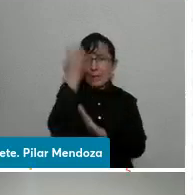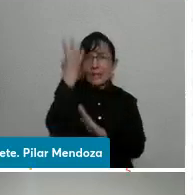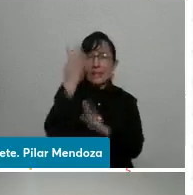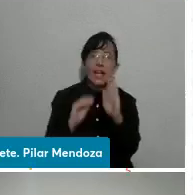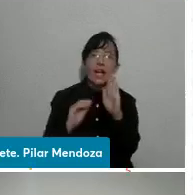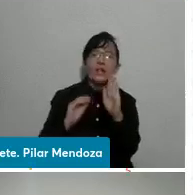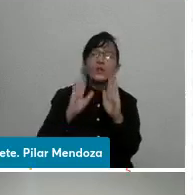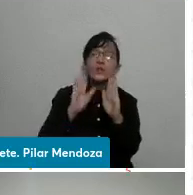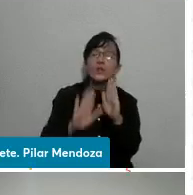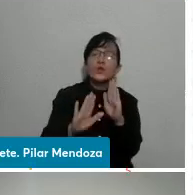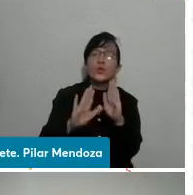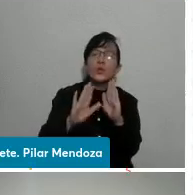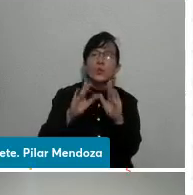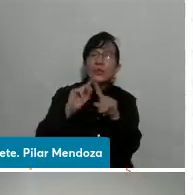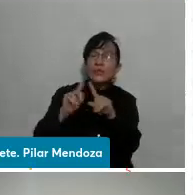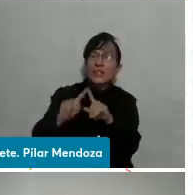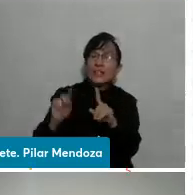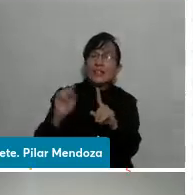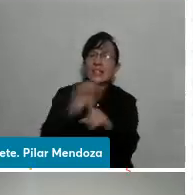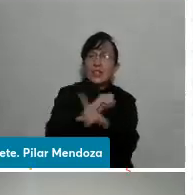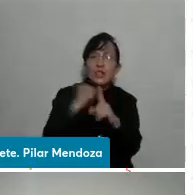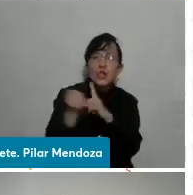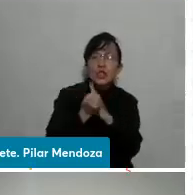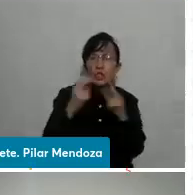social. Y cuando ya,